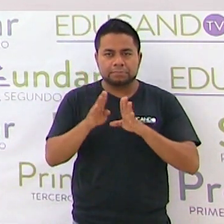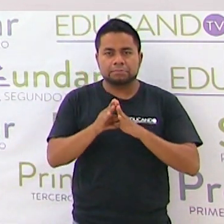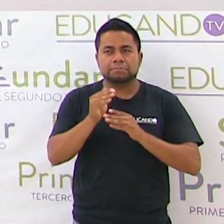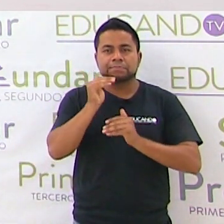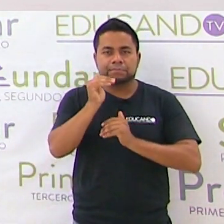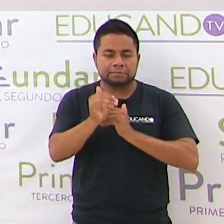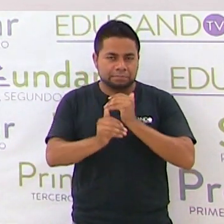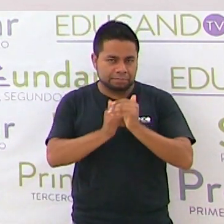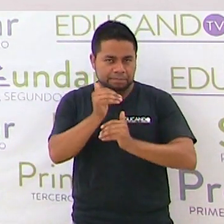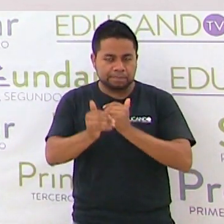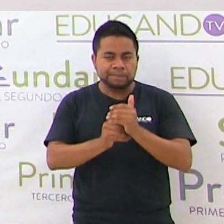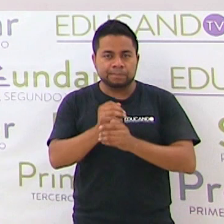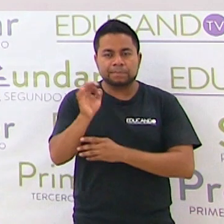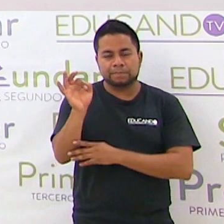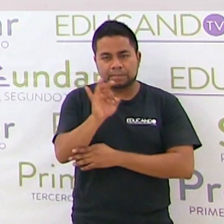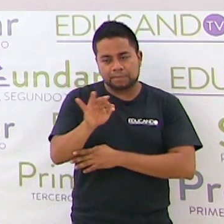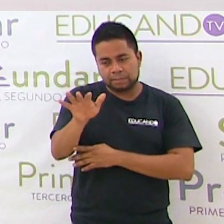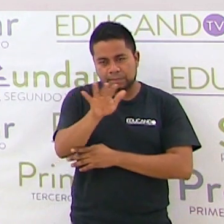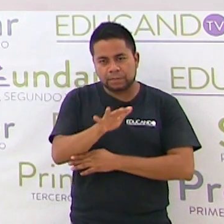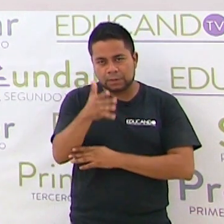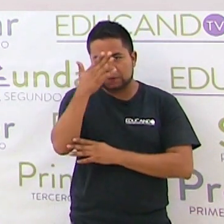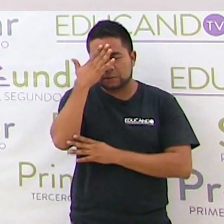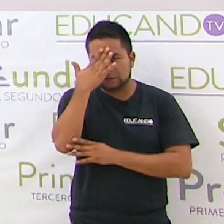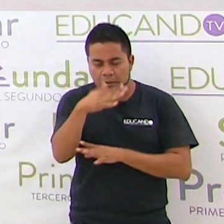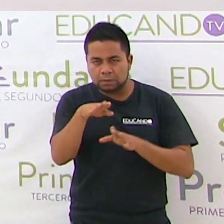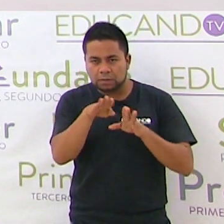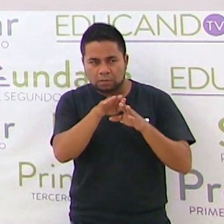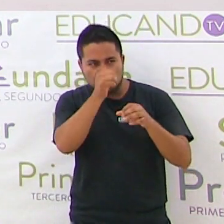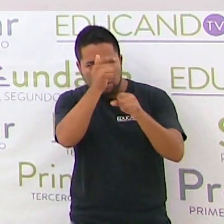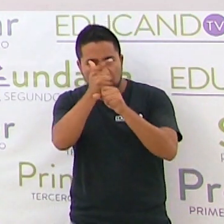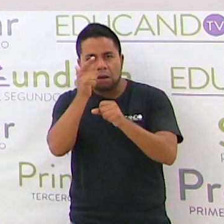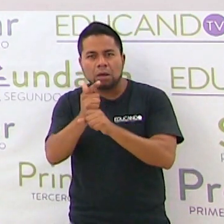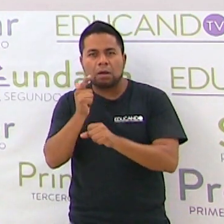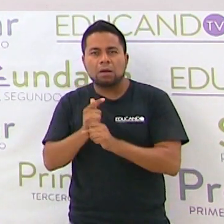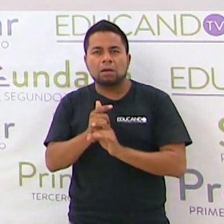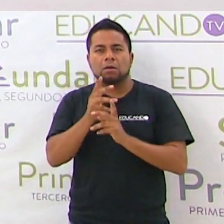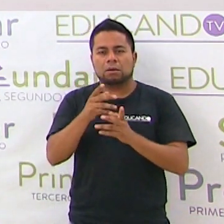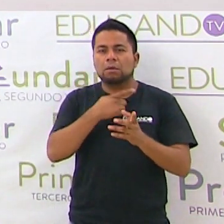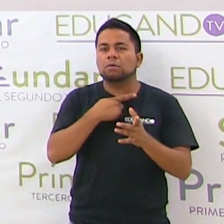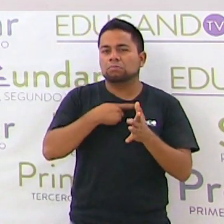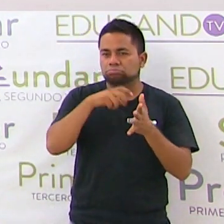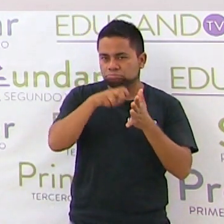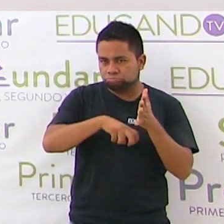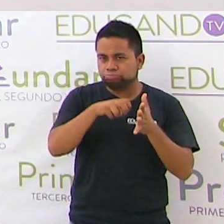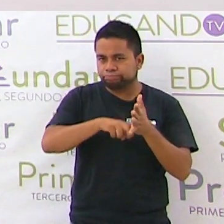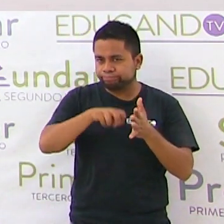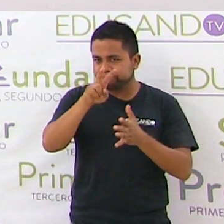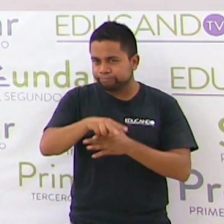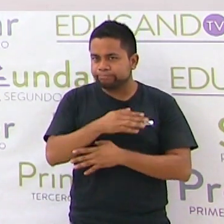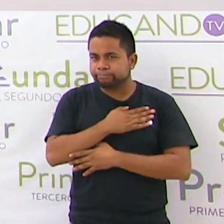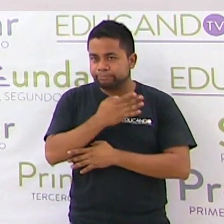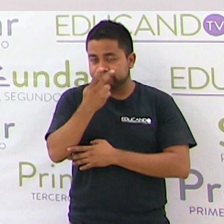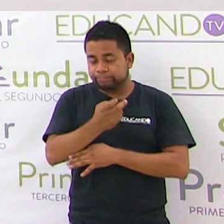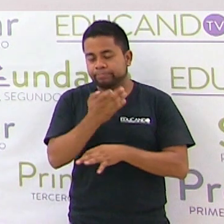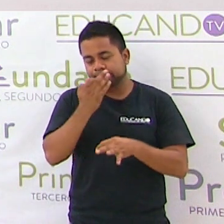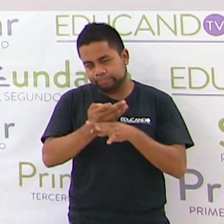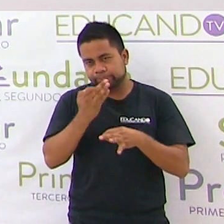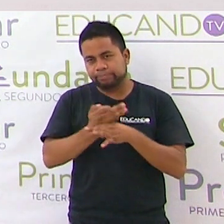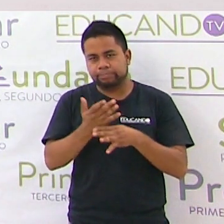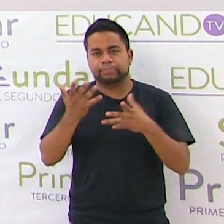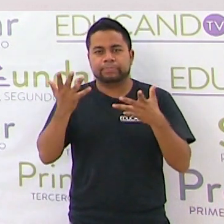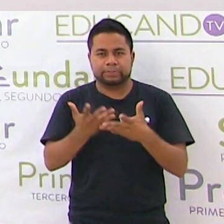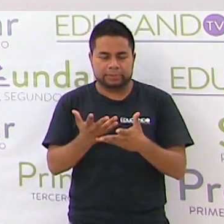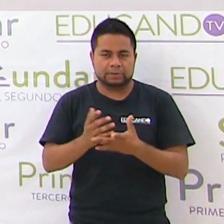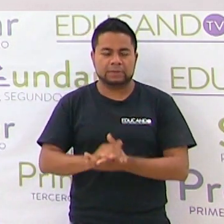poco. Seguramente ustedes ya vieron muchos detalles, ¿verdad?, que hay que corregir. Bueno, entonces ese es el trabajo que vamos a